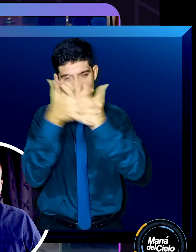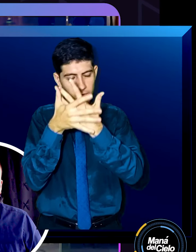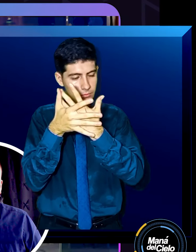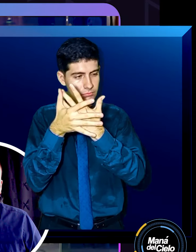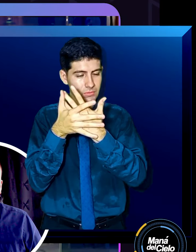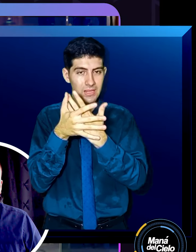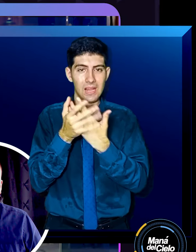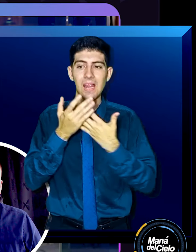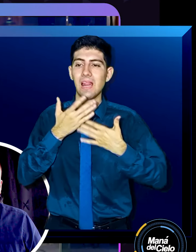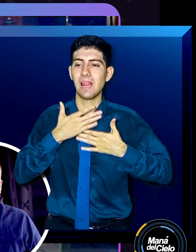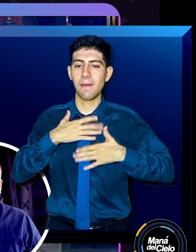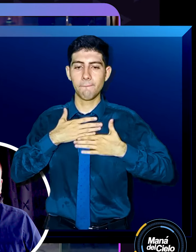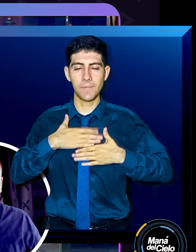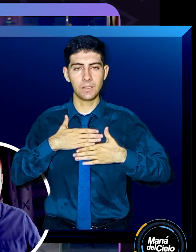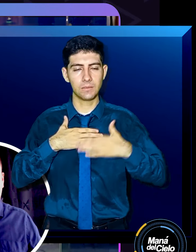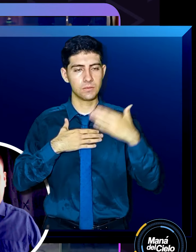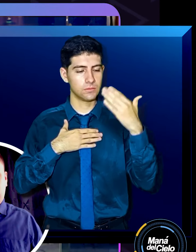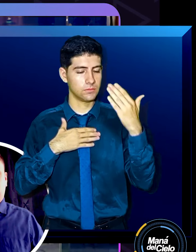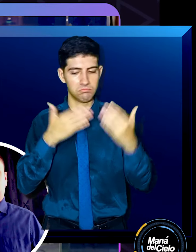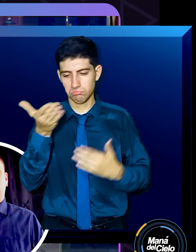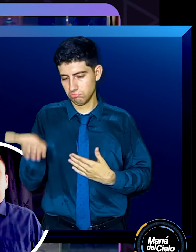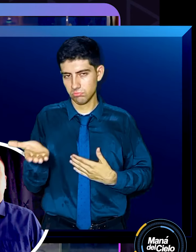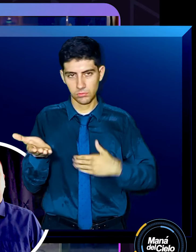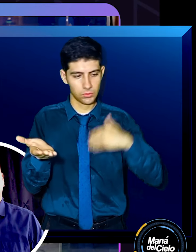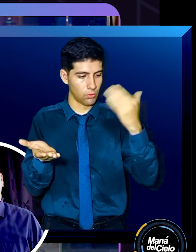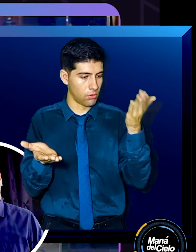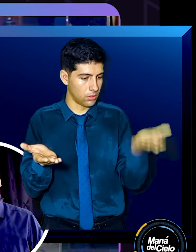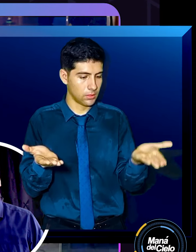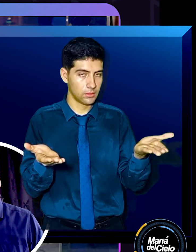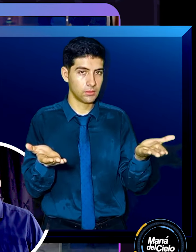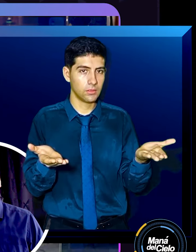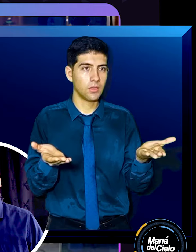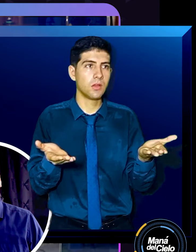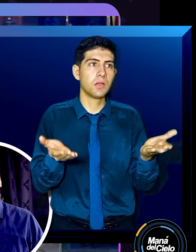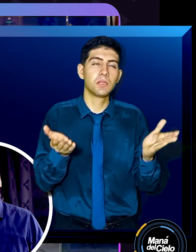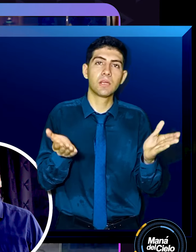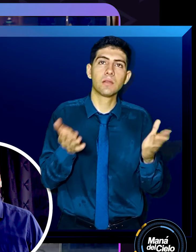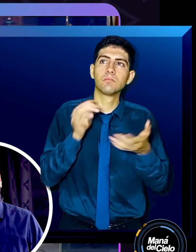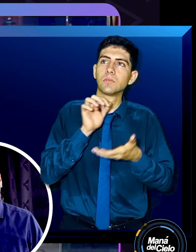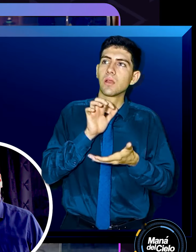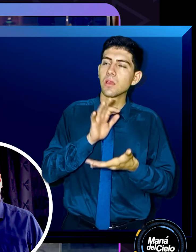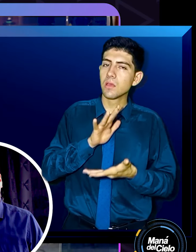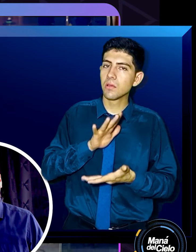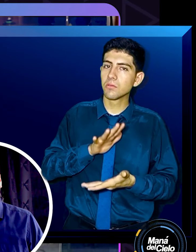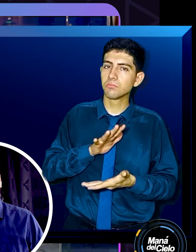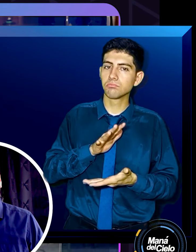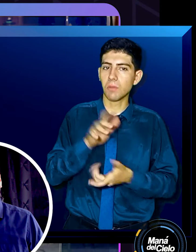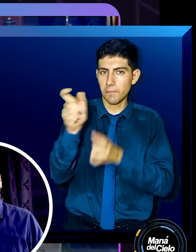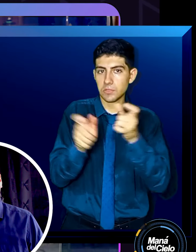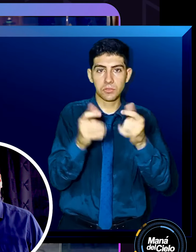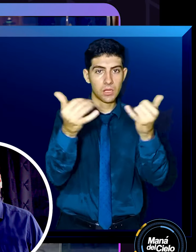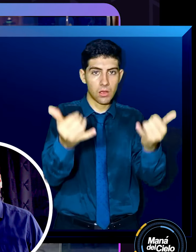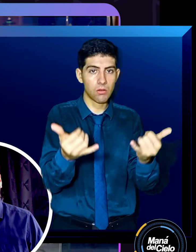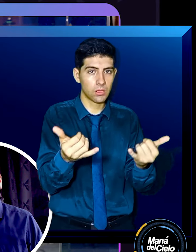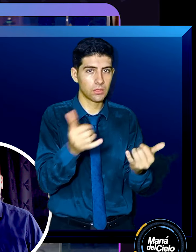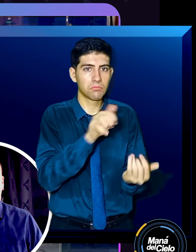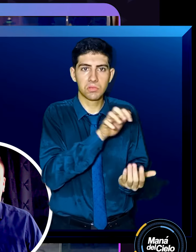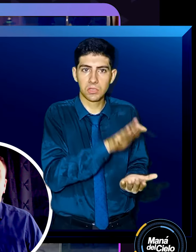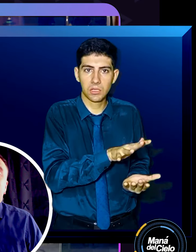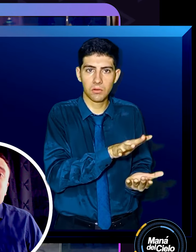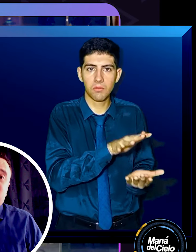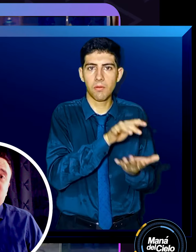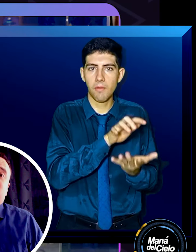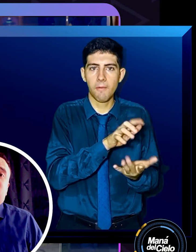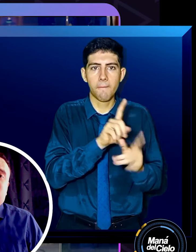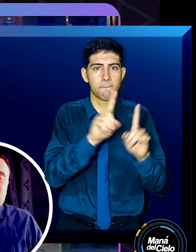beligerancia. O que confunde la paz con la tranquilidad. Hay gente que está tranquila aquí ahora mismo y no tiene